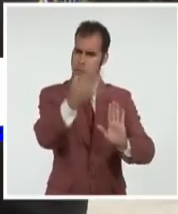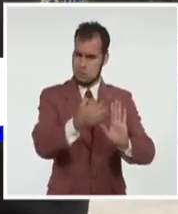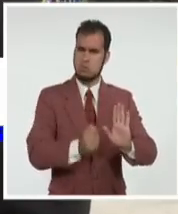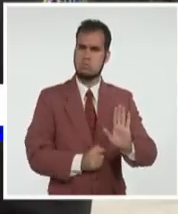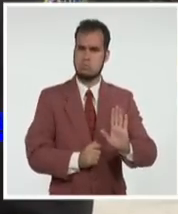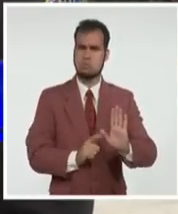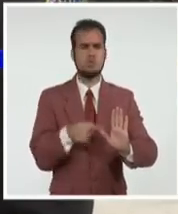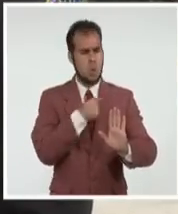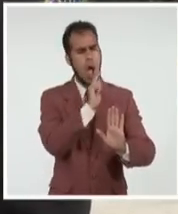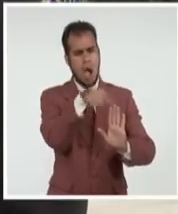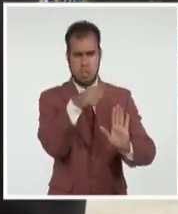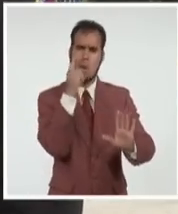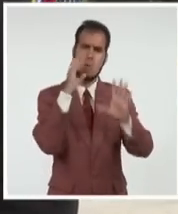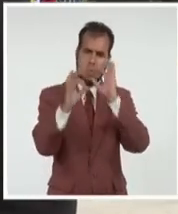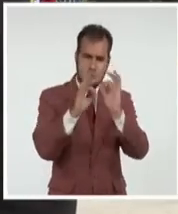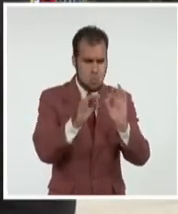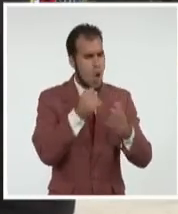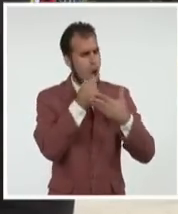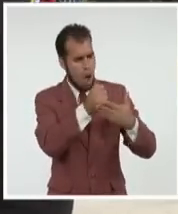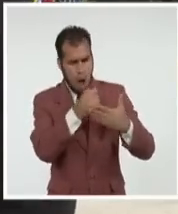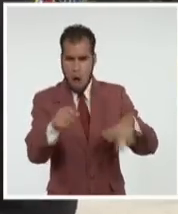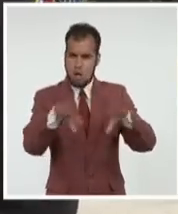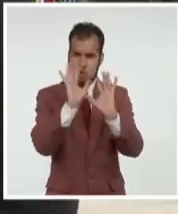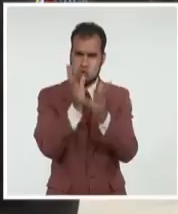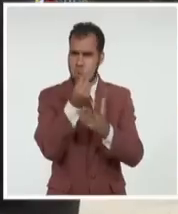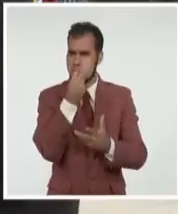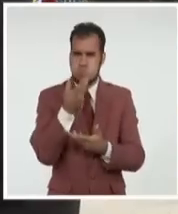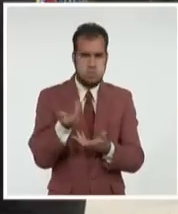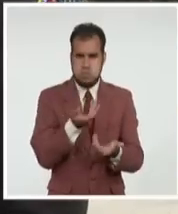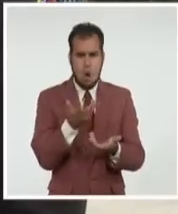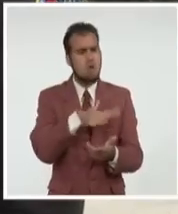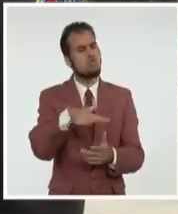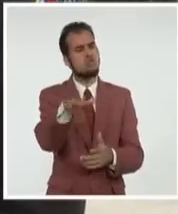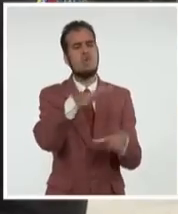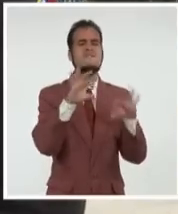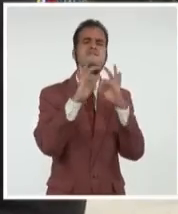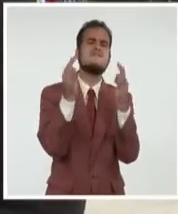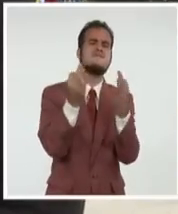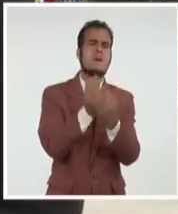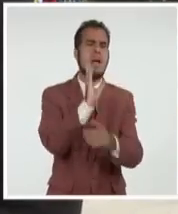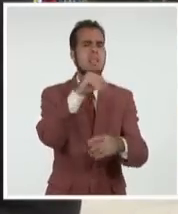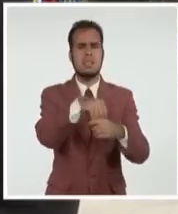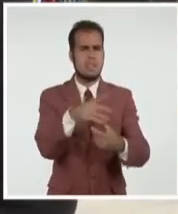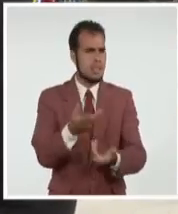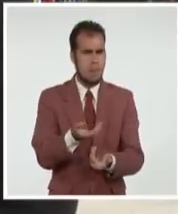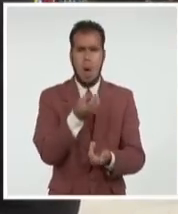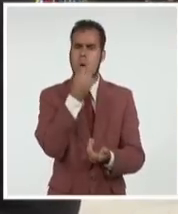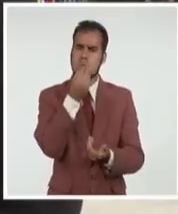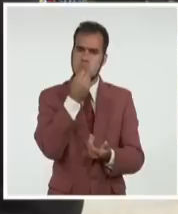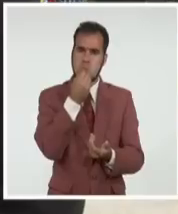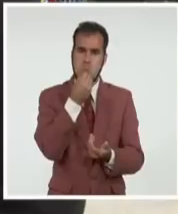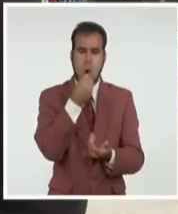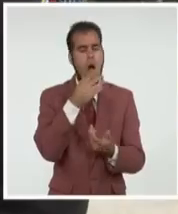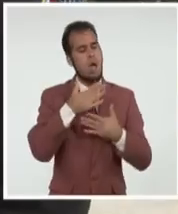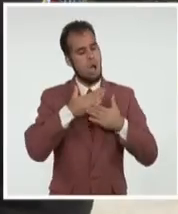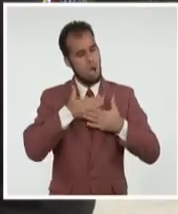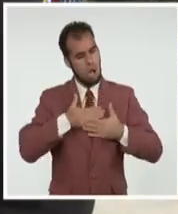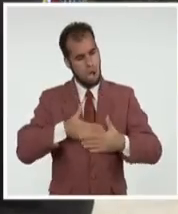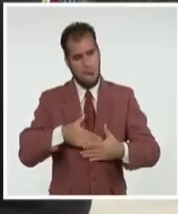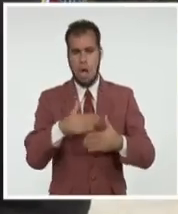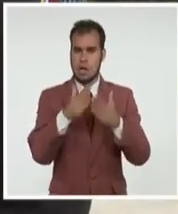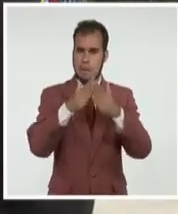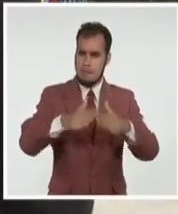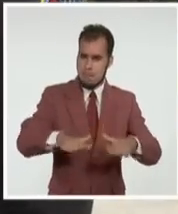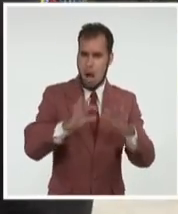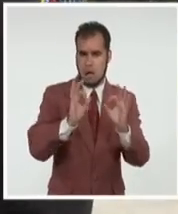para cuidar de sus sueños, para que nuestros hijos, nuestros amigos, nuestros padres, nuestros vecinos, nuestra familia puedan dormir tranquilos y puedan